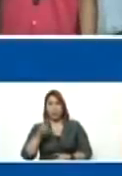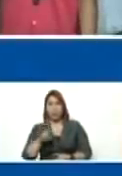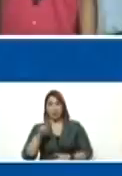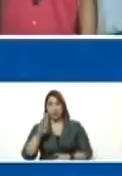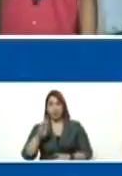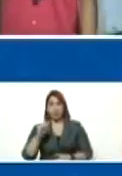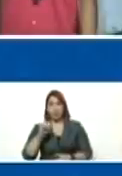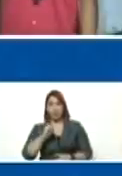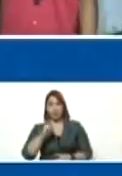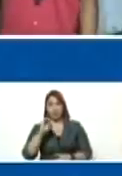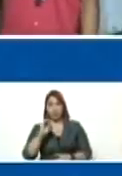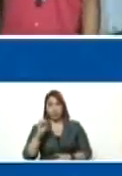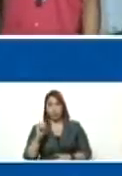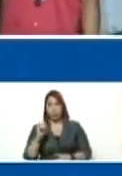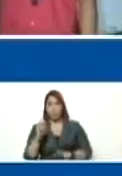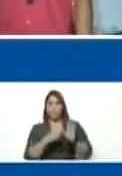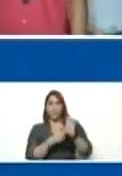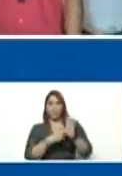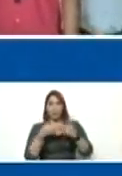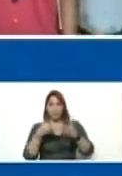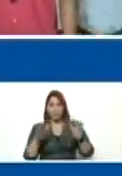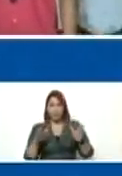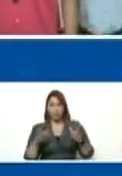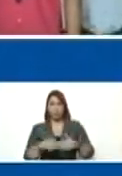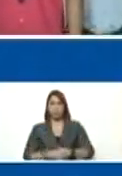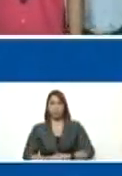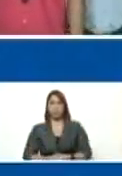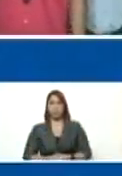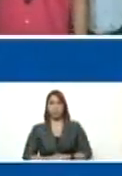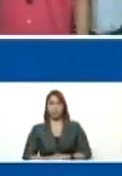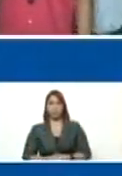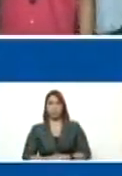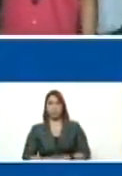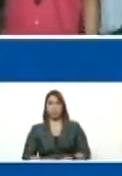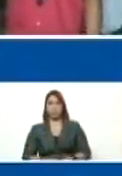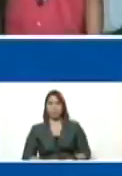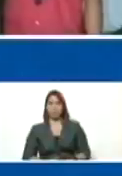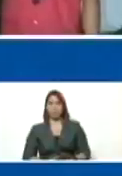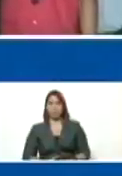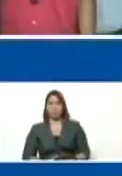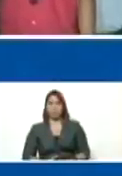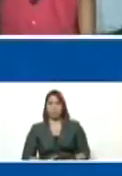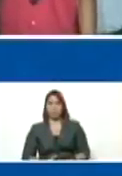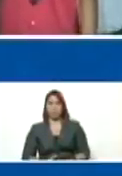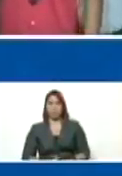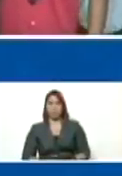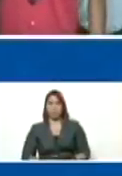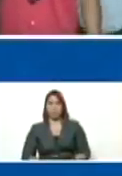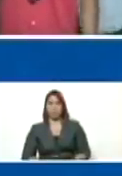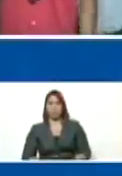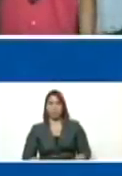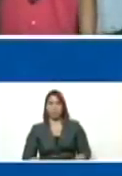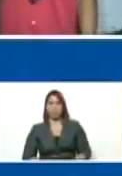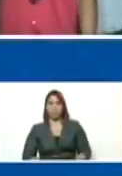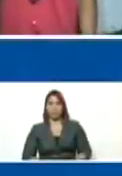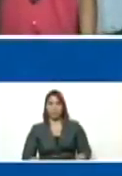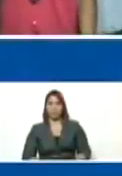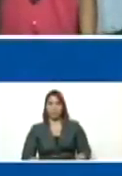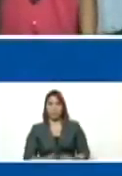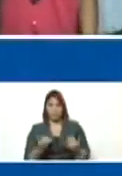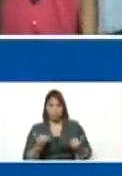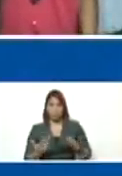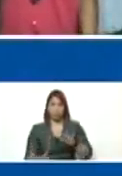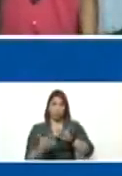la verdad vamos a abrir los caminos. Le pido ese apoyito ahí. ¿Ah? Bueno, vamos a dar el pase allá